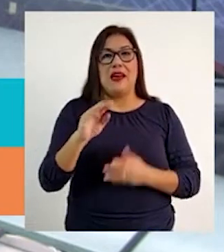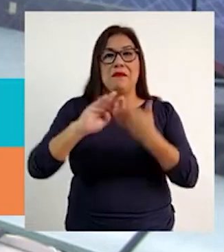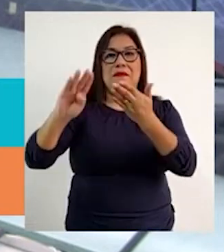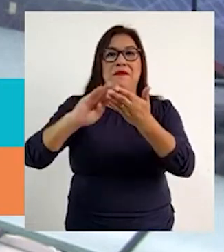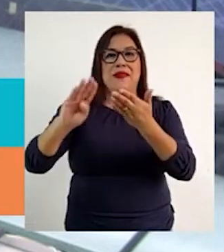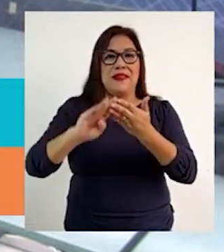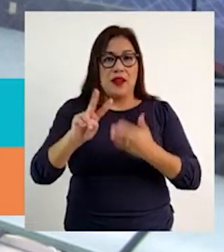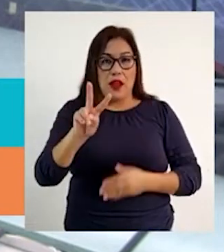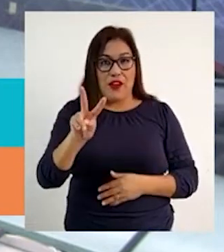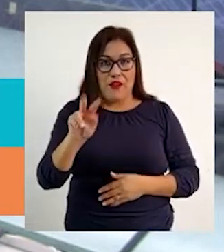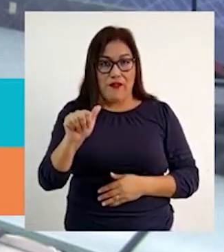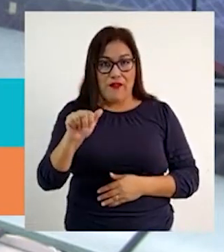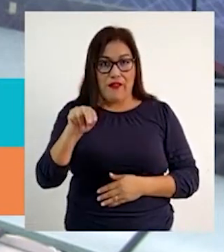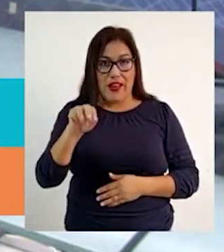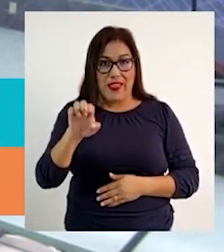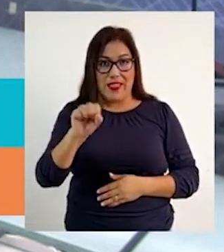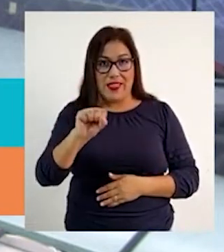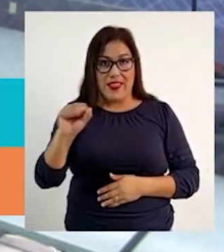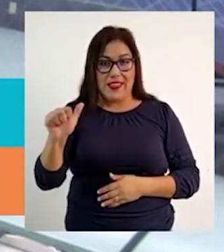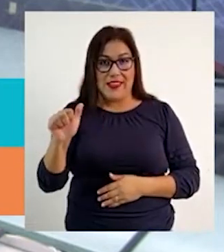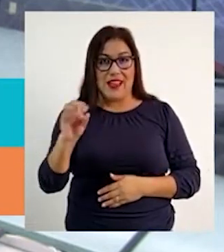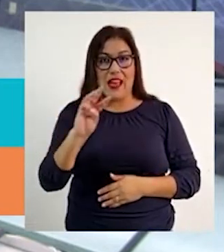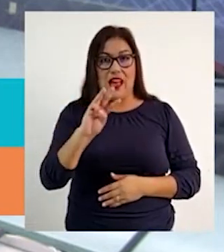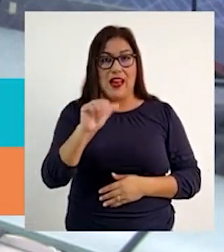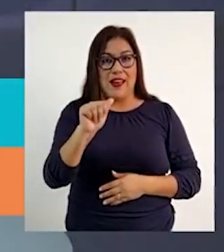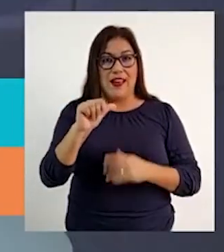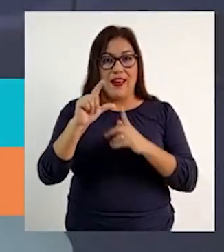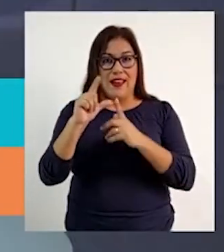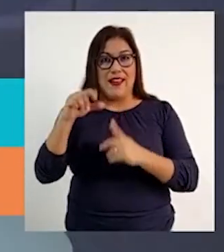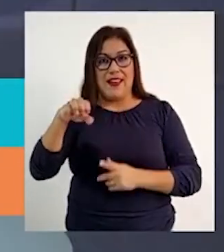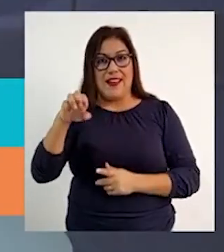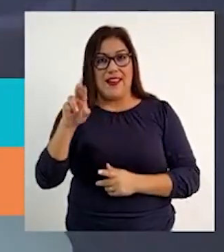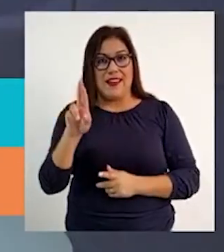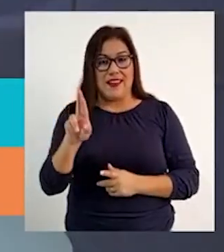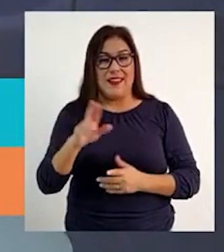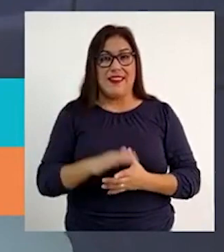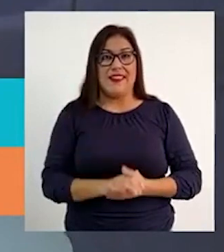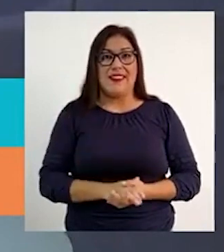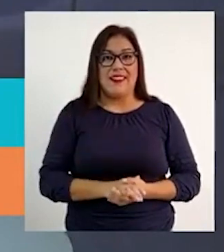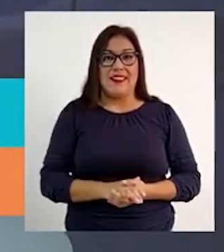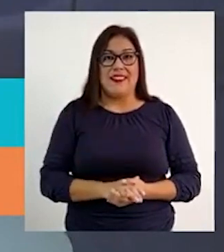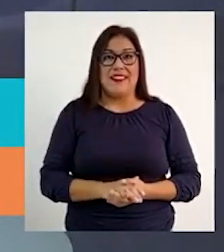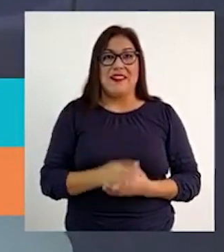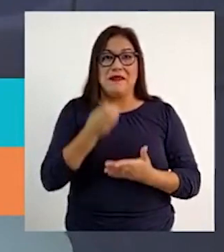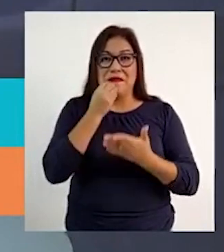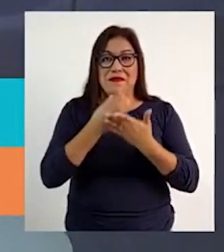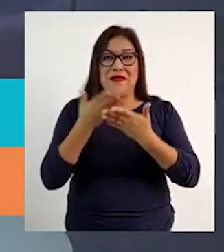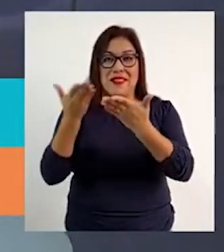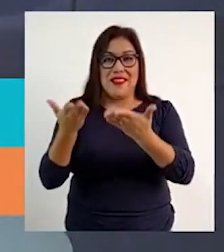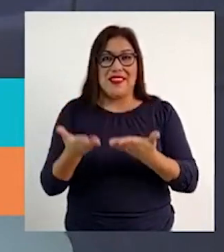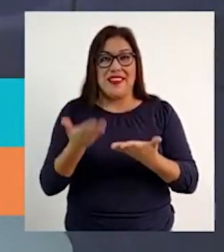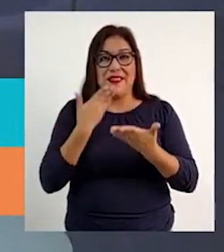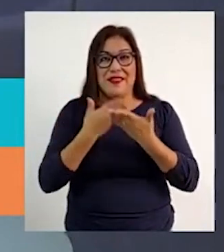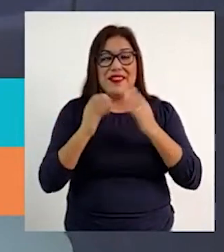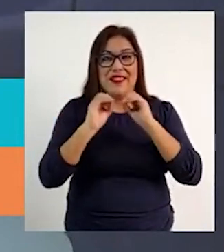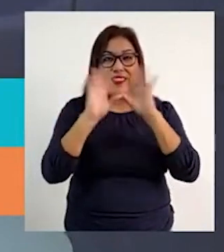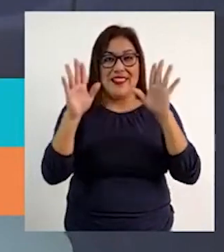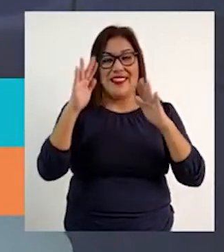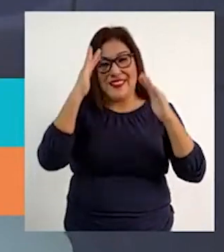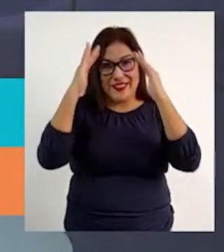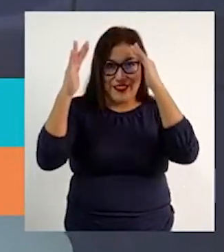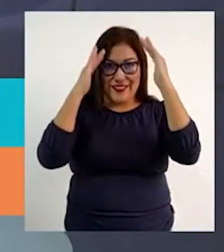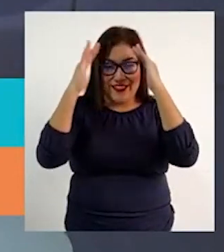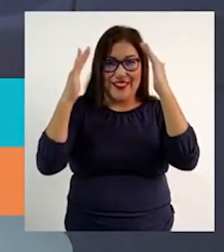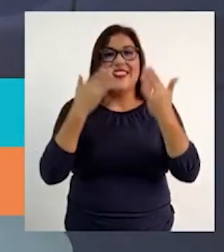Vanessa Wagner, a quien le damos la más cordial bienvenida, Vanessa. ¿Cómo estás, Vanessa? Muy buenos días. Hola, Enrique. Hola, Vilma. Buenos días. Gracias por